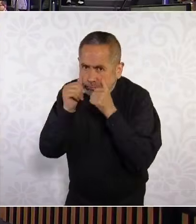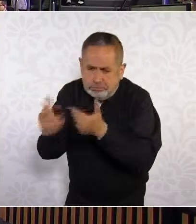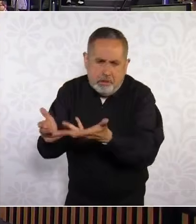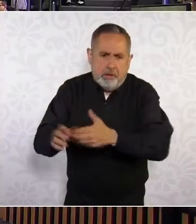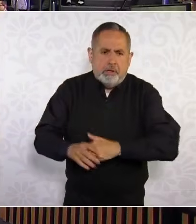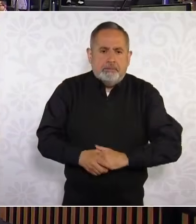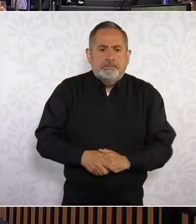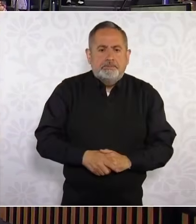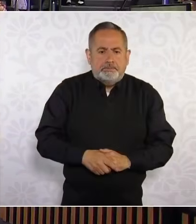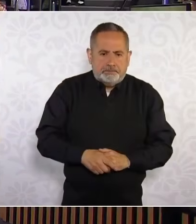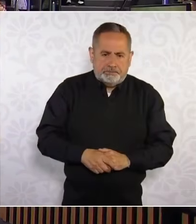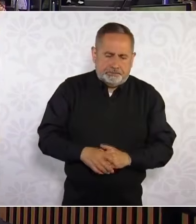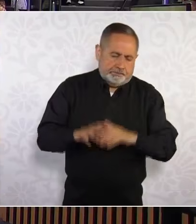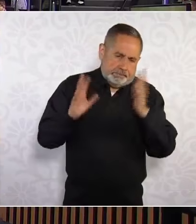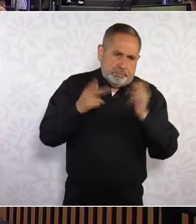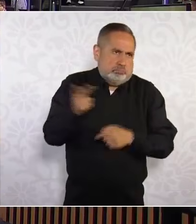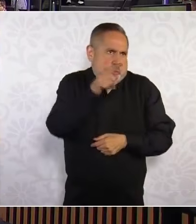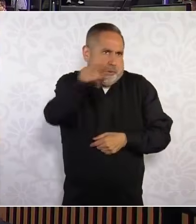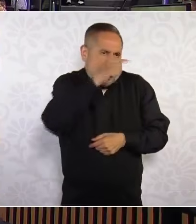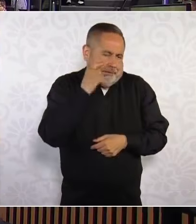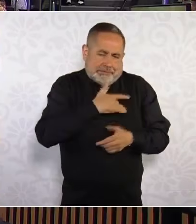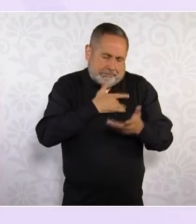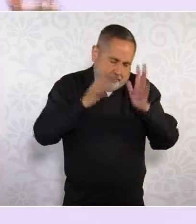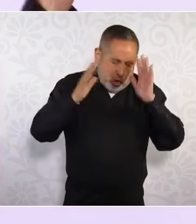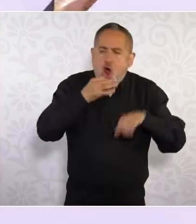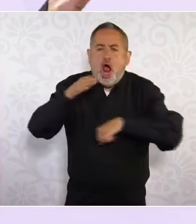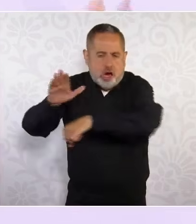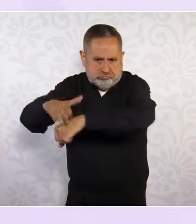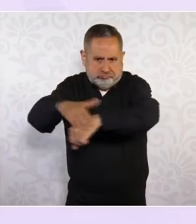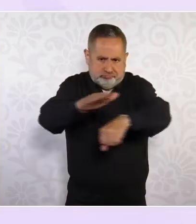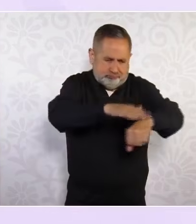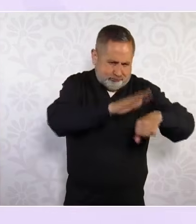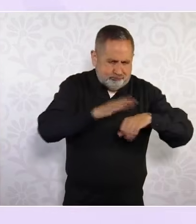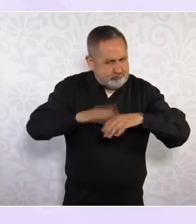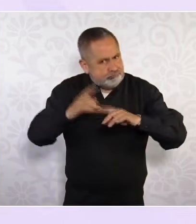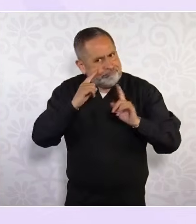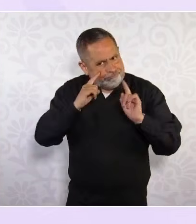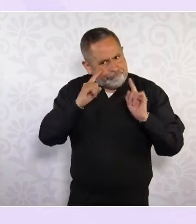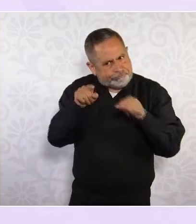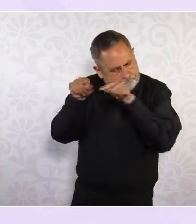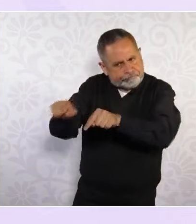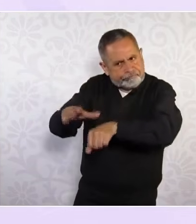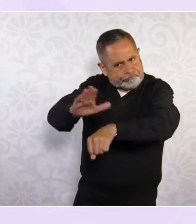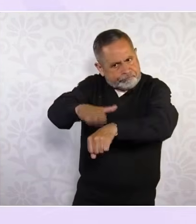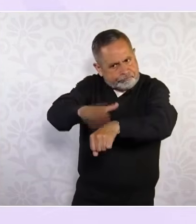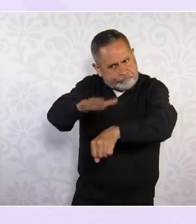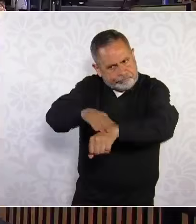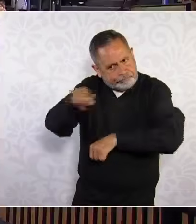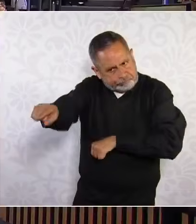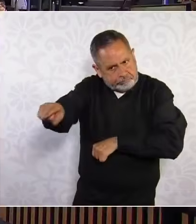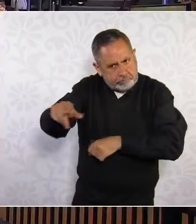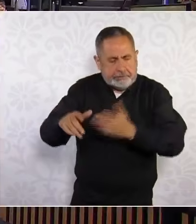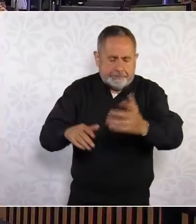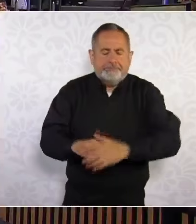Bueno, sí, hay que preguntarles a ellos, ¿verdad? Pero yo creo que es un llamado de atención a todas y a todos frente a una circunstancia así. Presidenta,